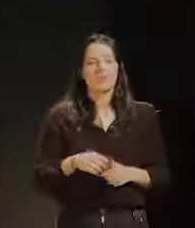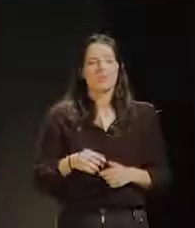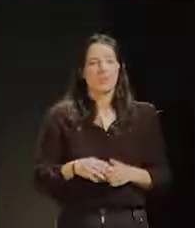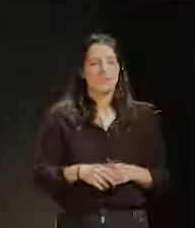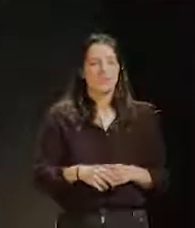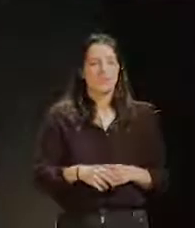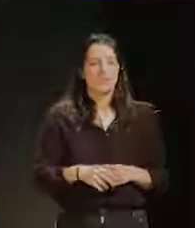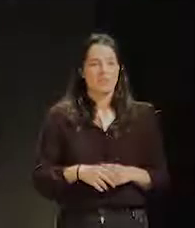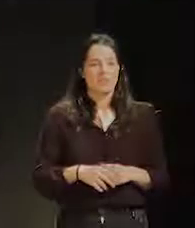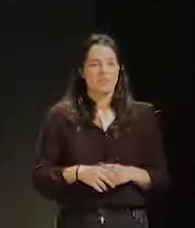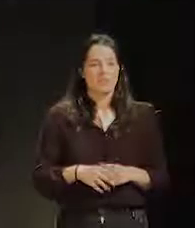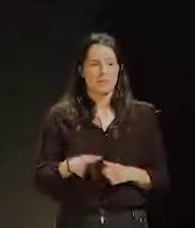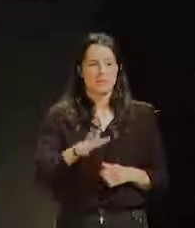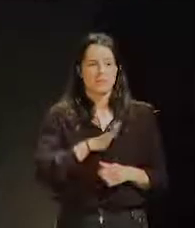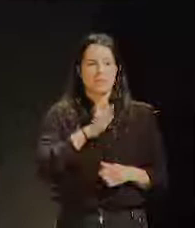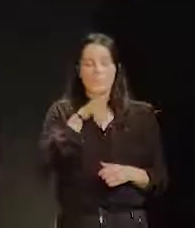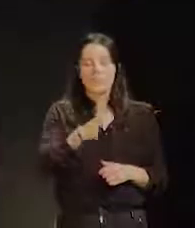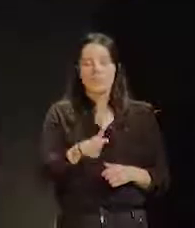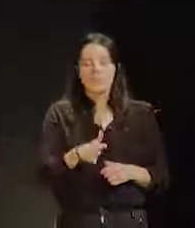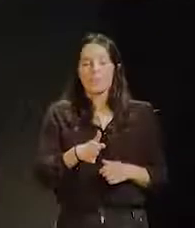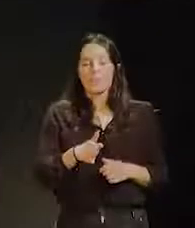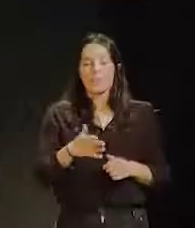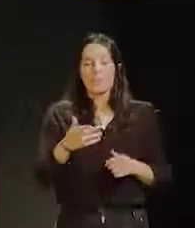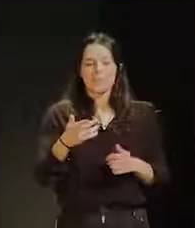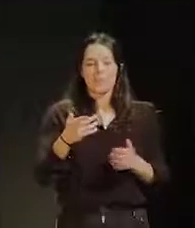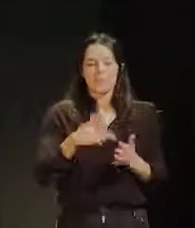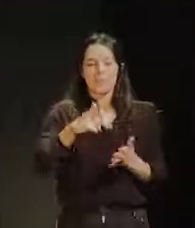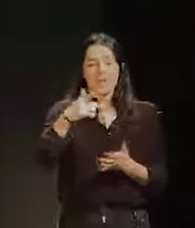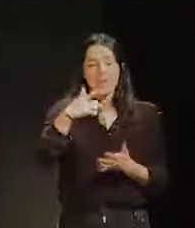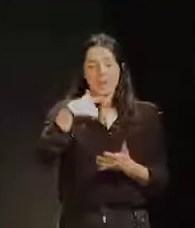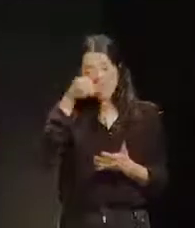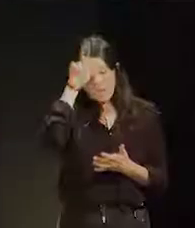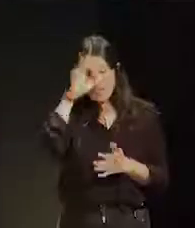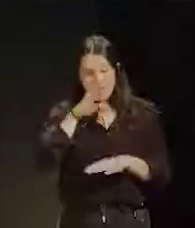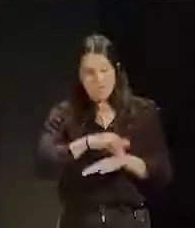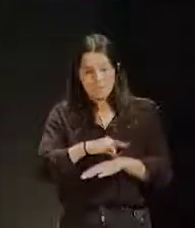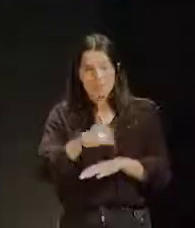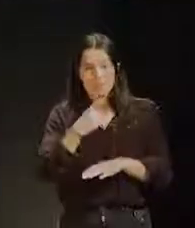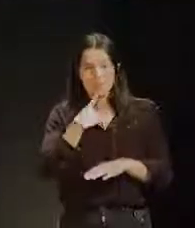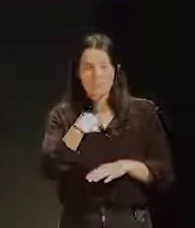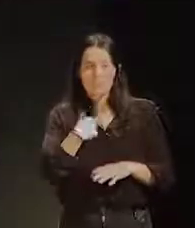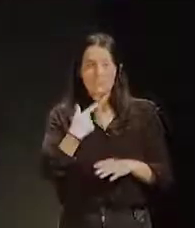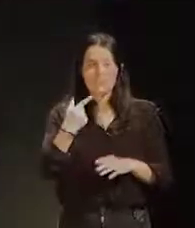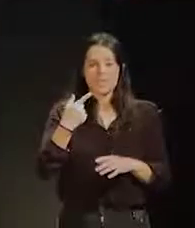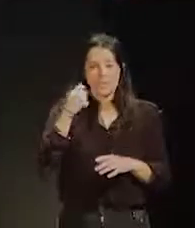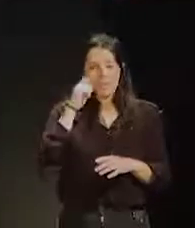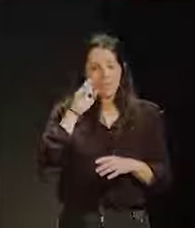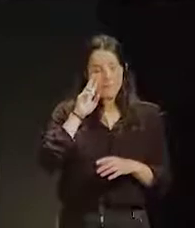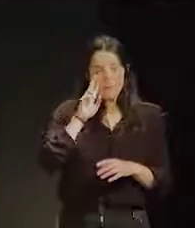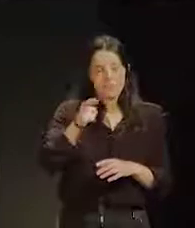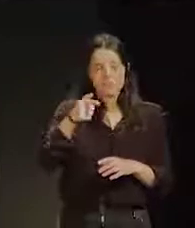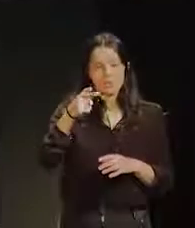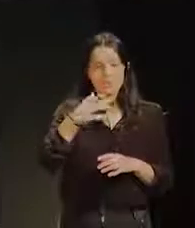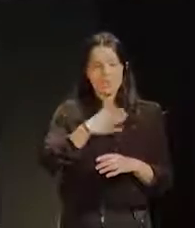Porque después de pasarme por todas las tendencias artísticas o